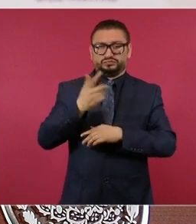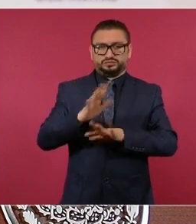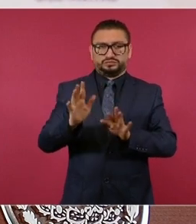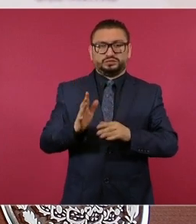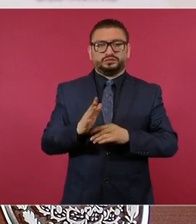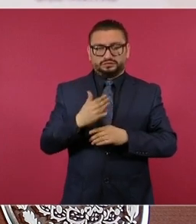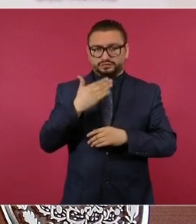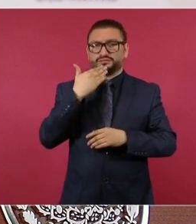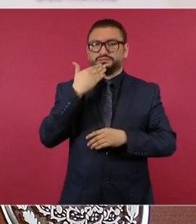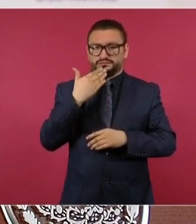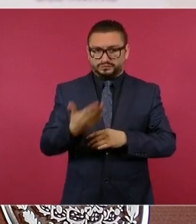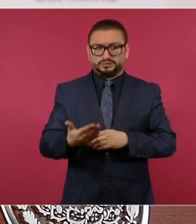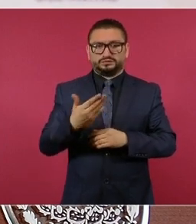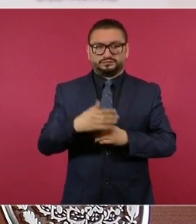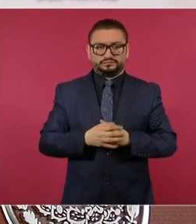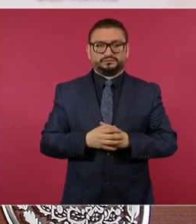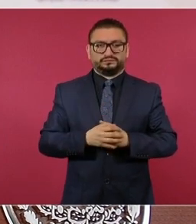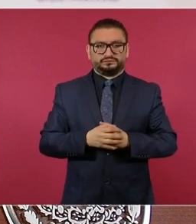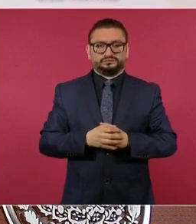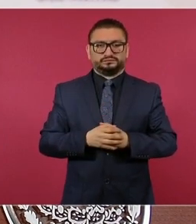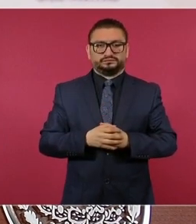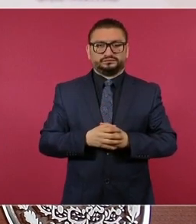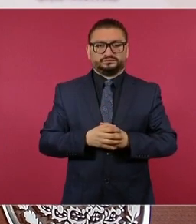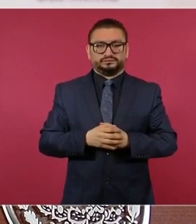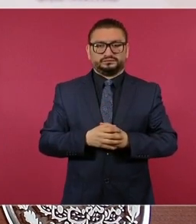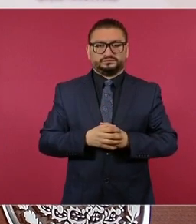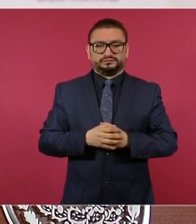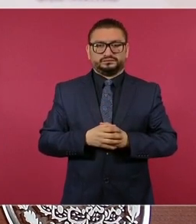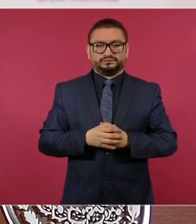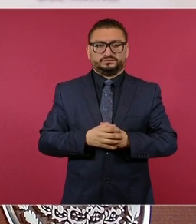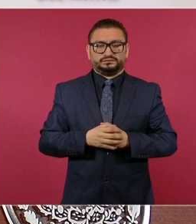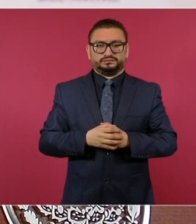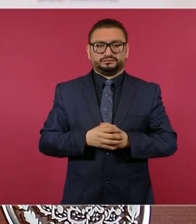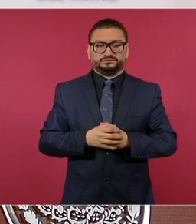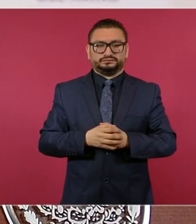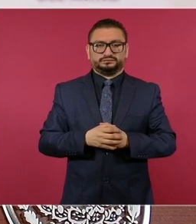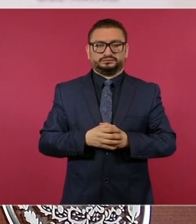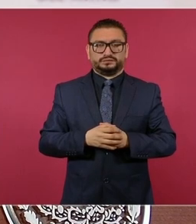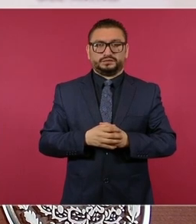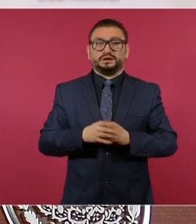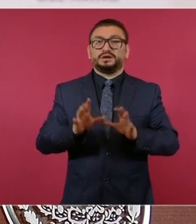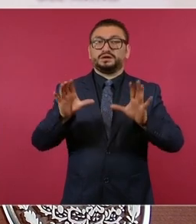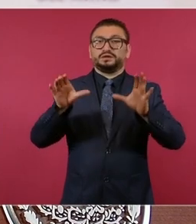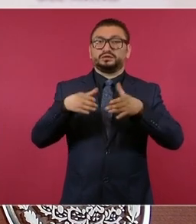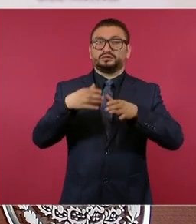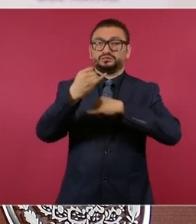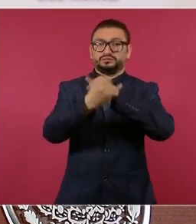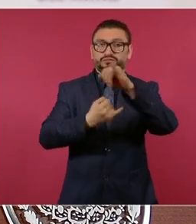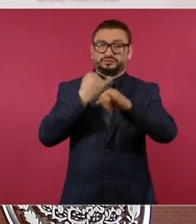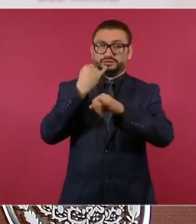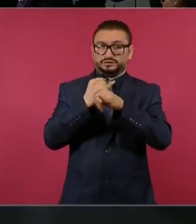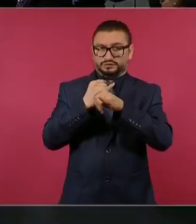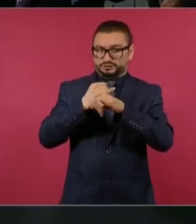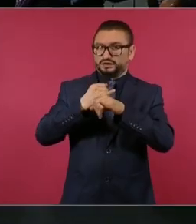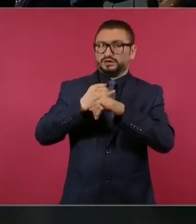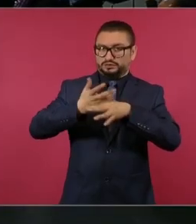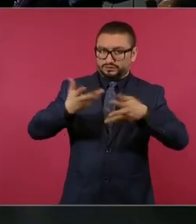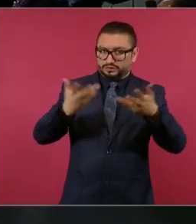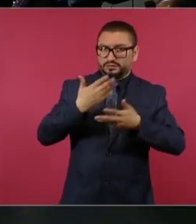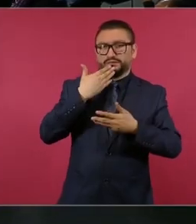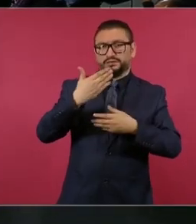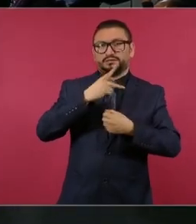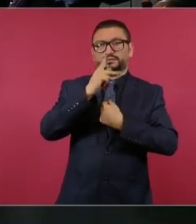y estuvo muy bien también el comportamiento de la comunidad internacional. Todos